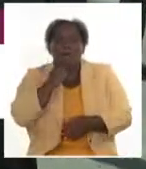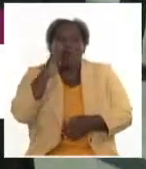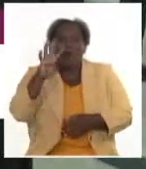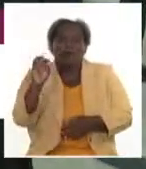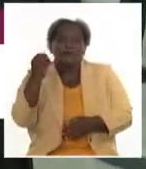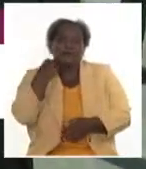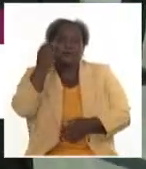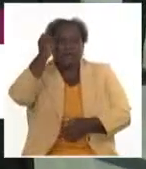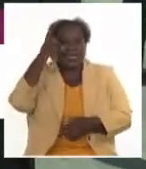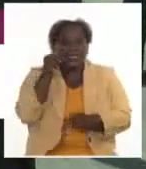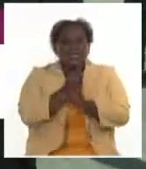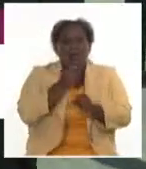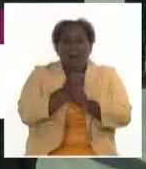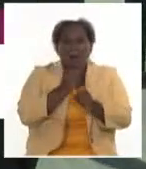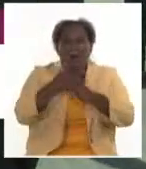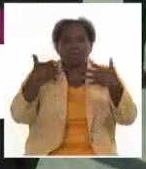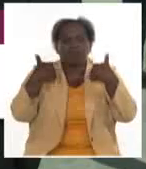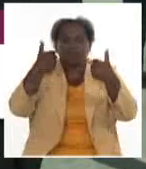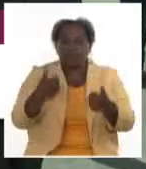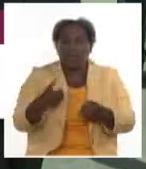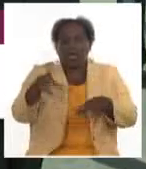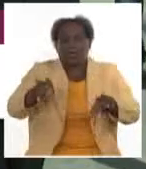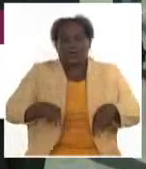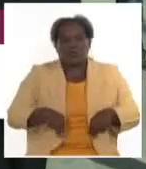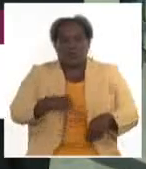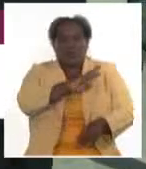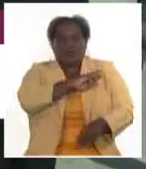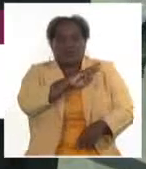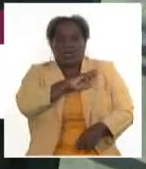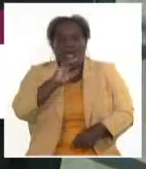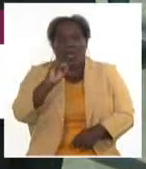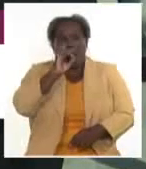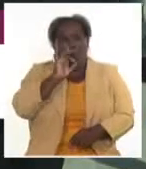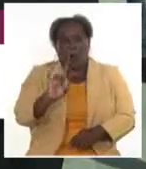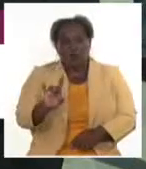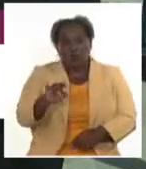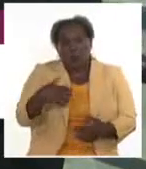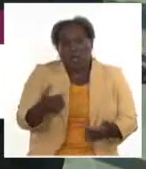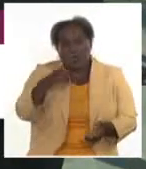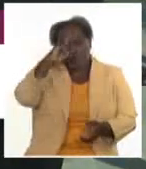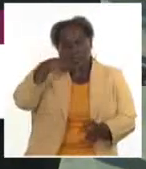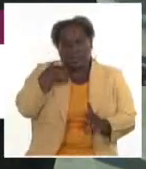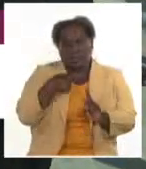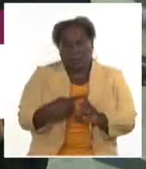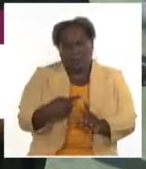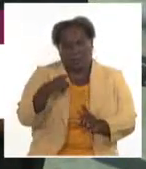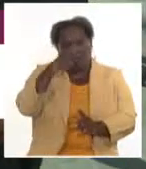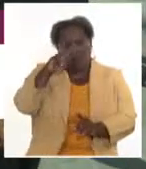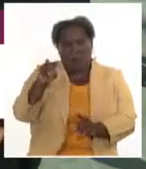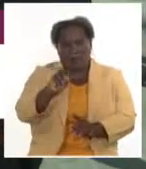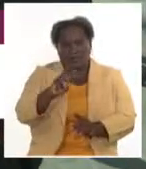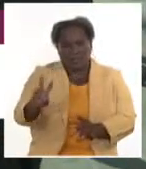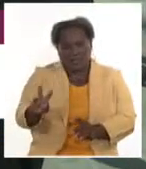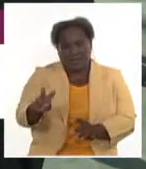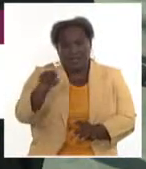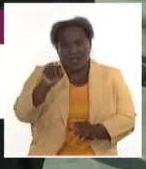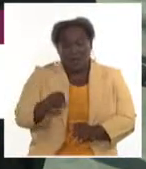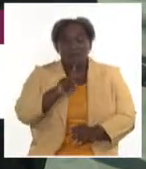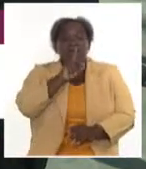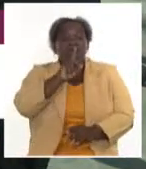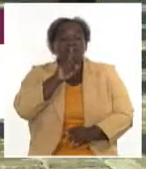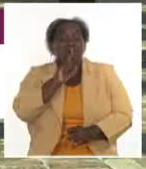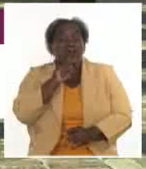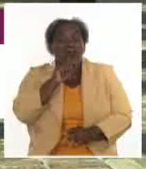país. Asumió su actual responsabilidad ante Naciones Unidas en septiembre de 2023. En la tarde de este viernes ofrecerá